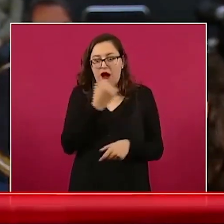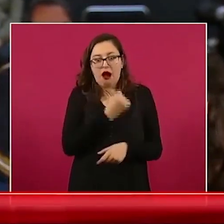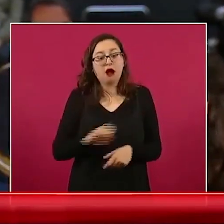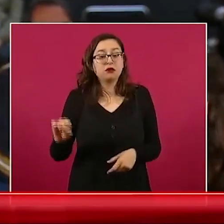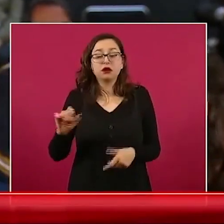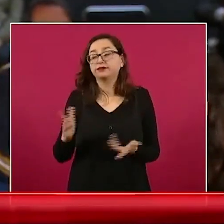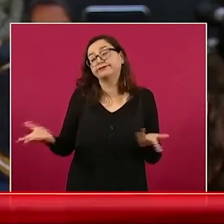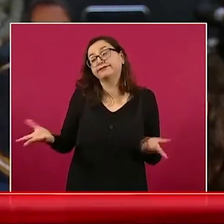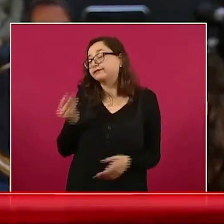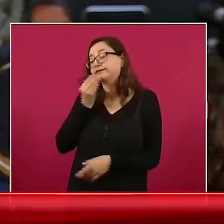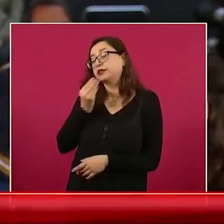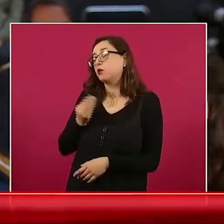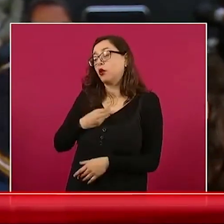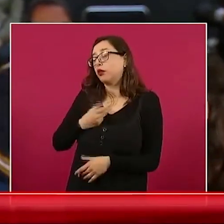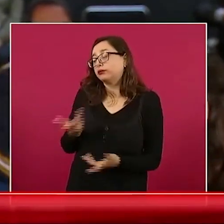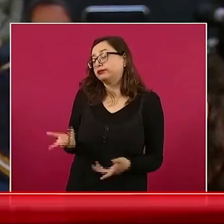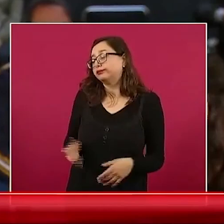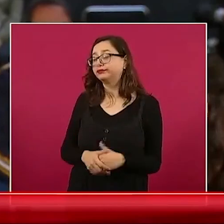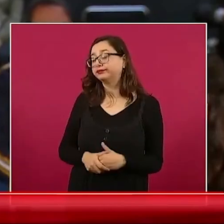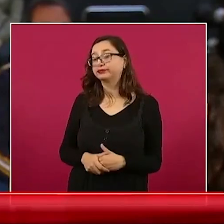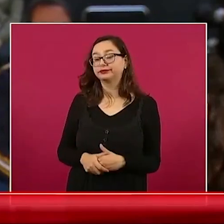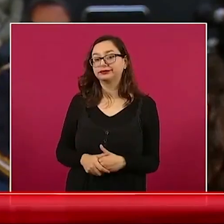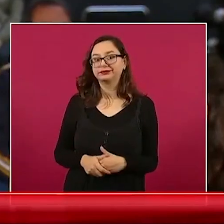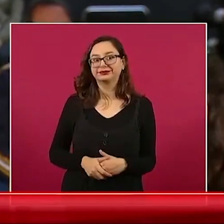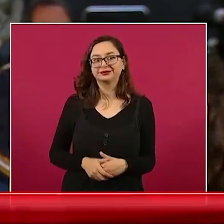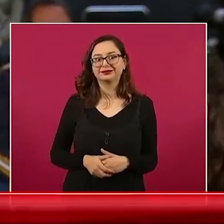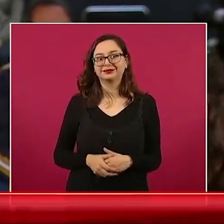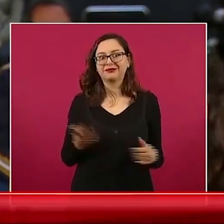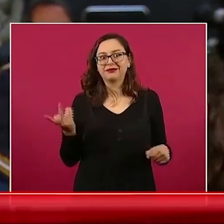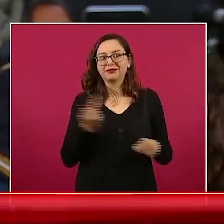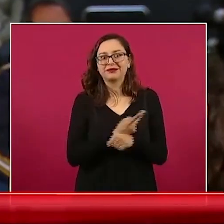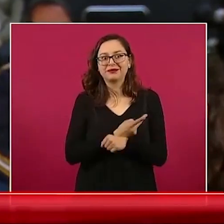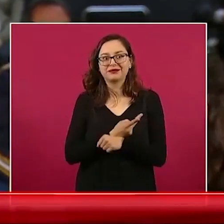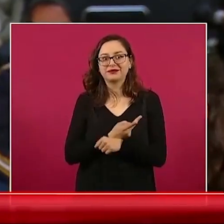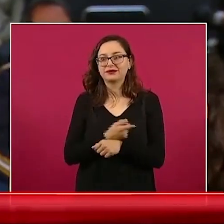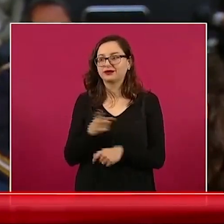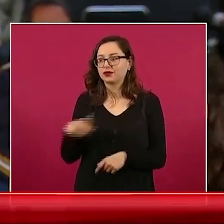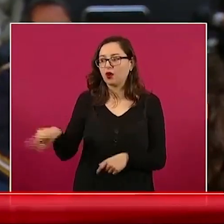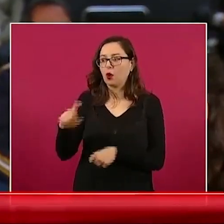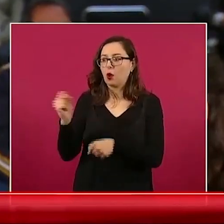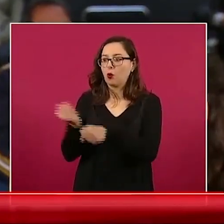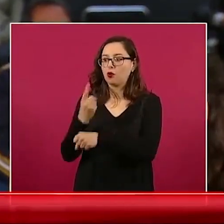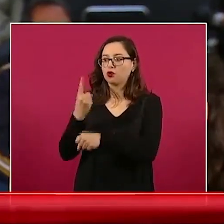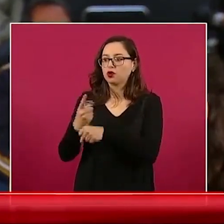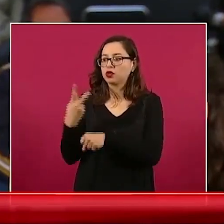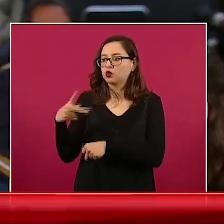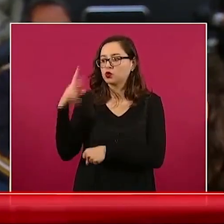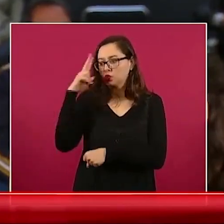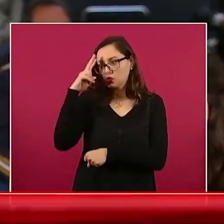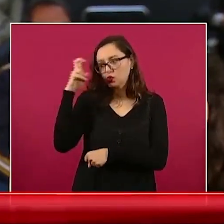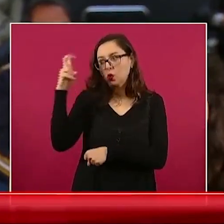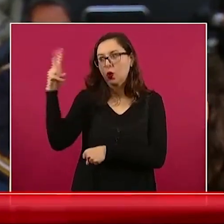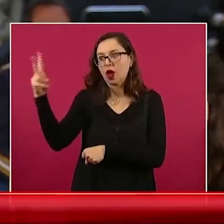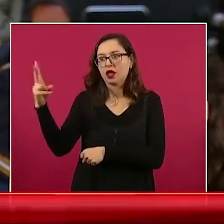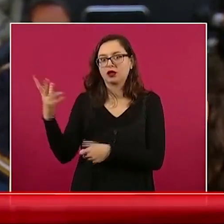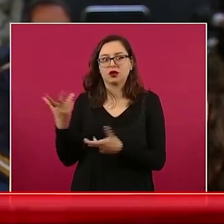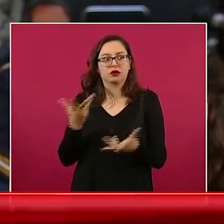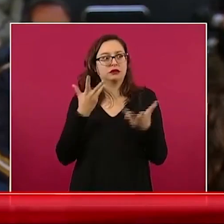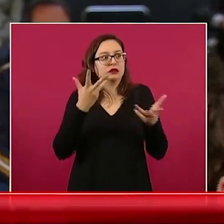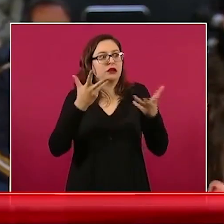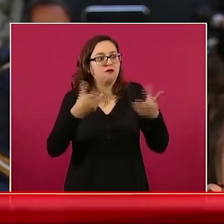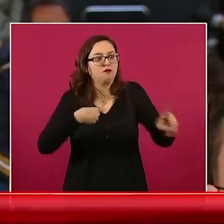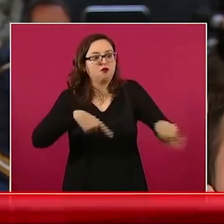ha prohibido, le han quitado ese sueño, porque es sueño el